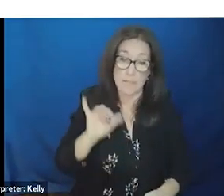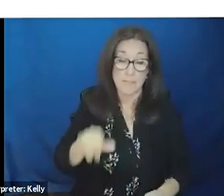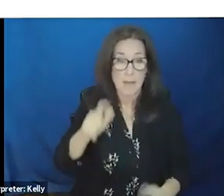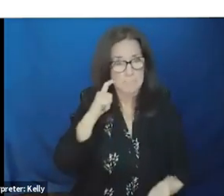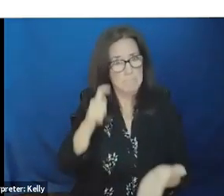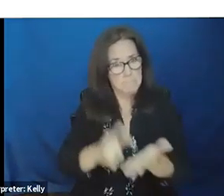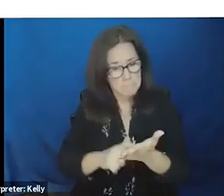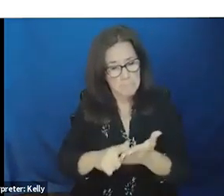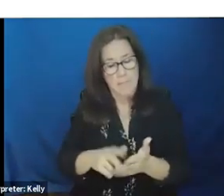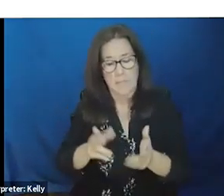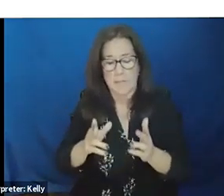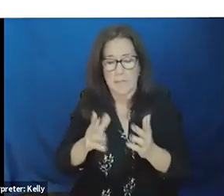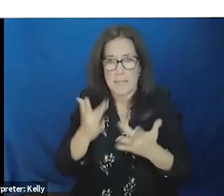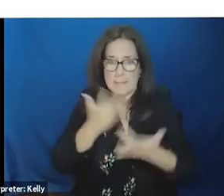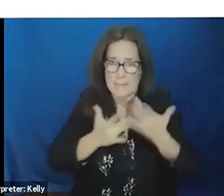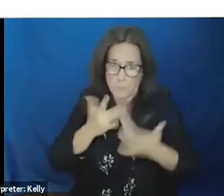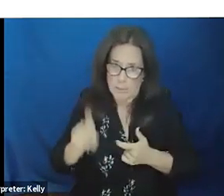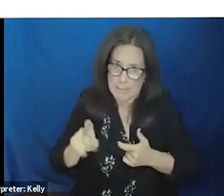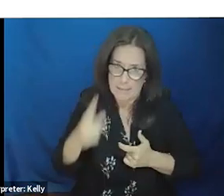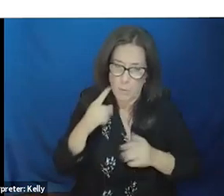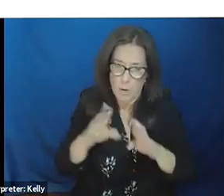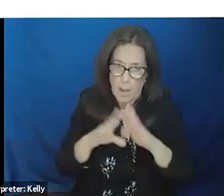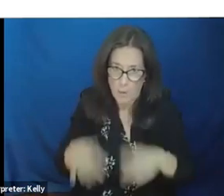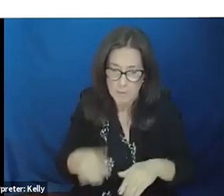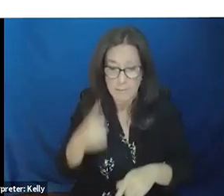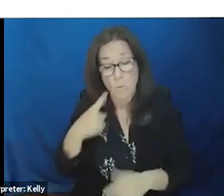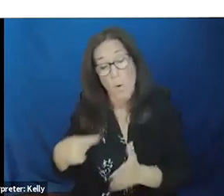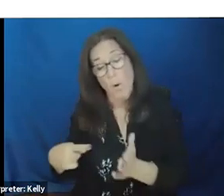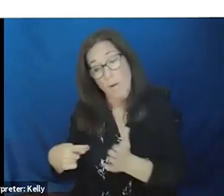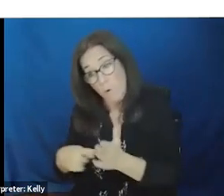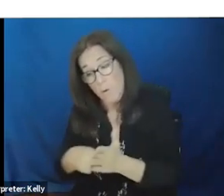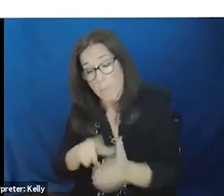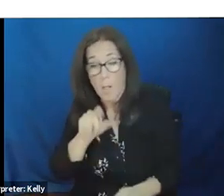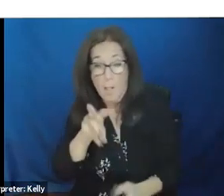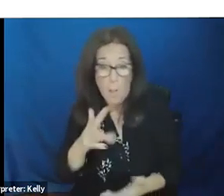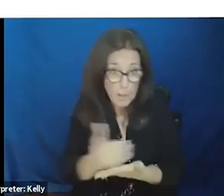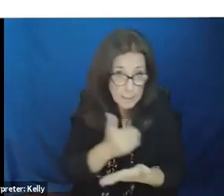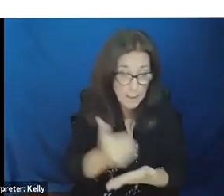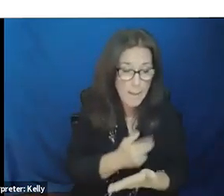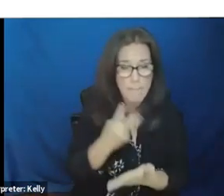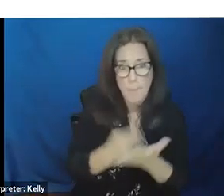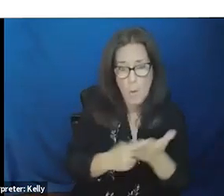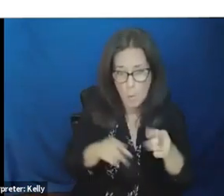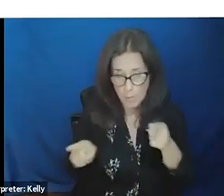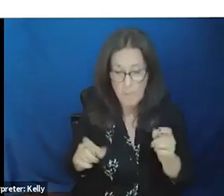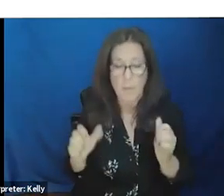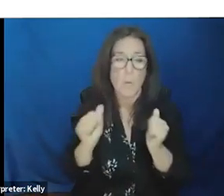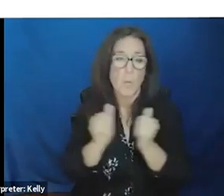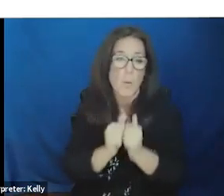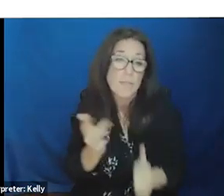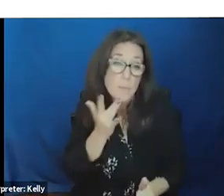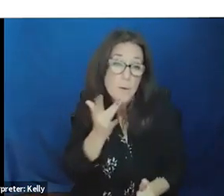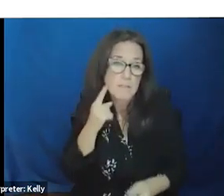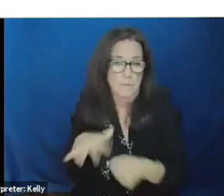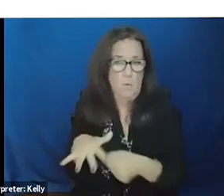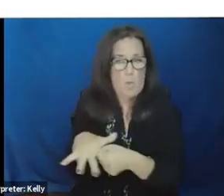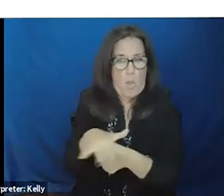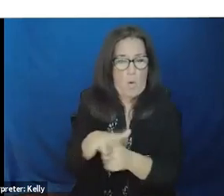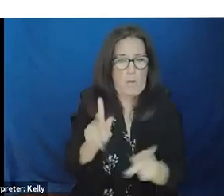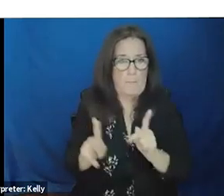siga tomando un enfoque que beneficia a la comunidad y que reconozca la necesidad imperiosa de brindar hogares